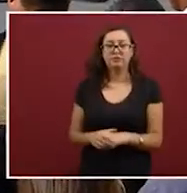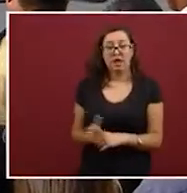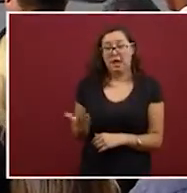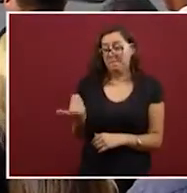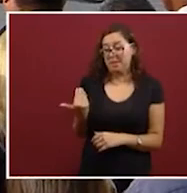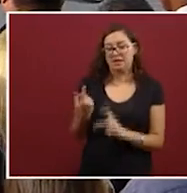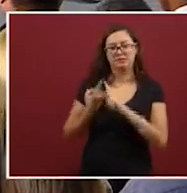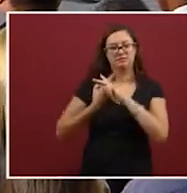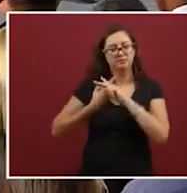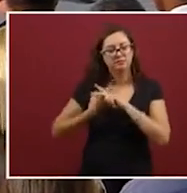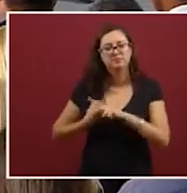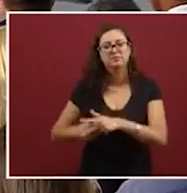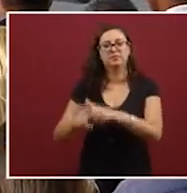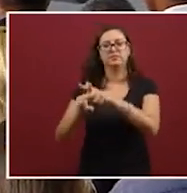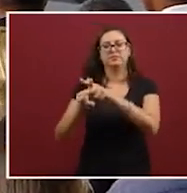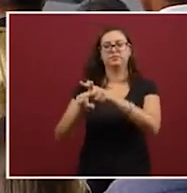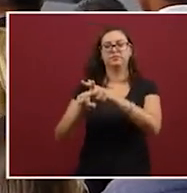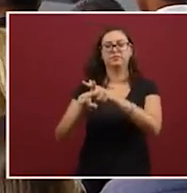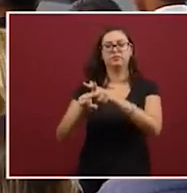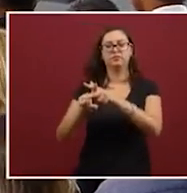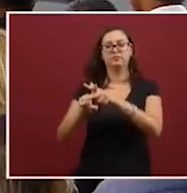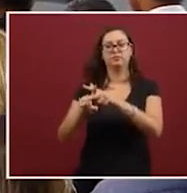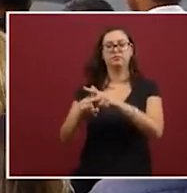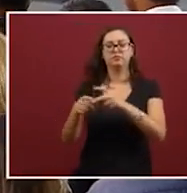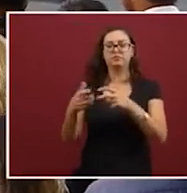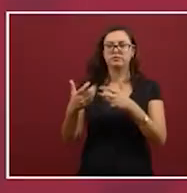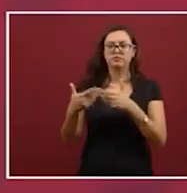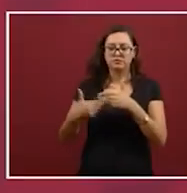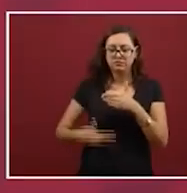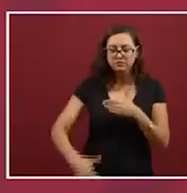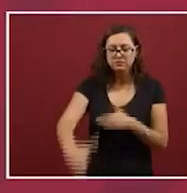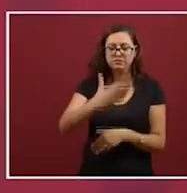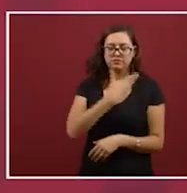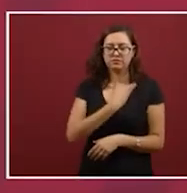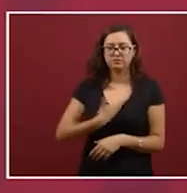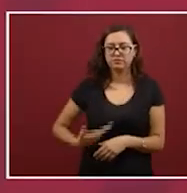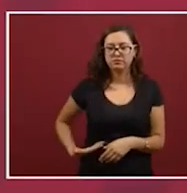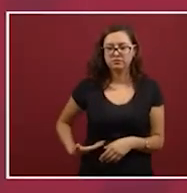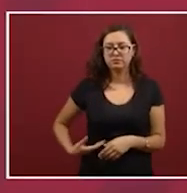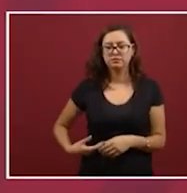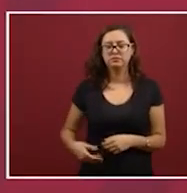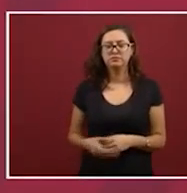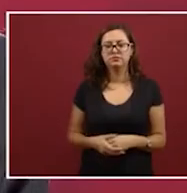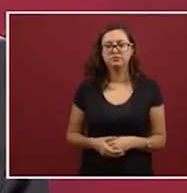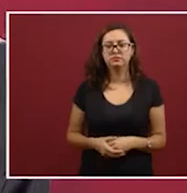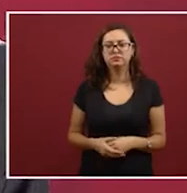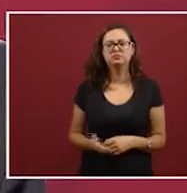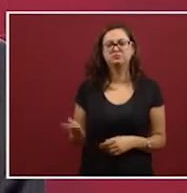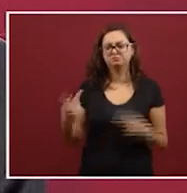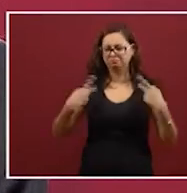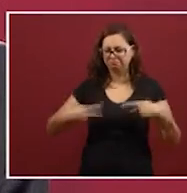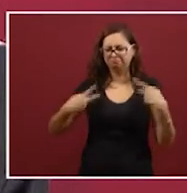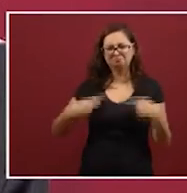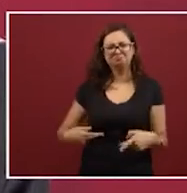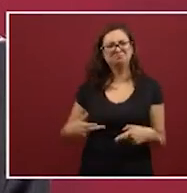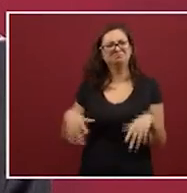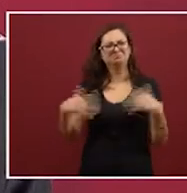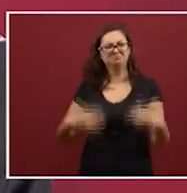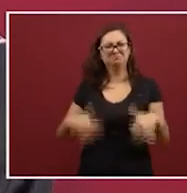entrar en funciones es una gente joven inteligente